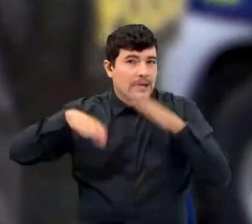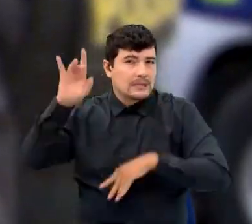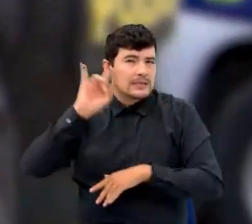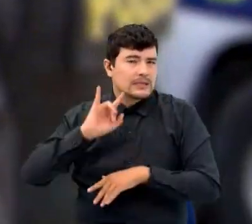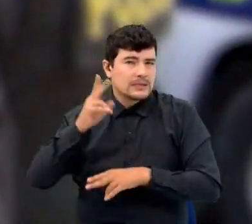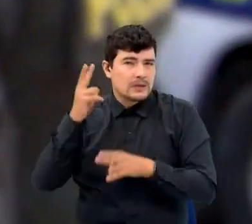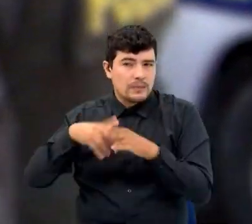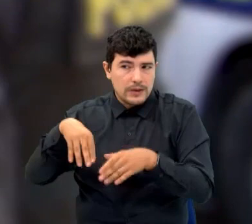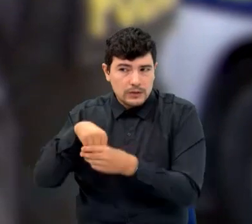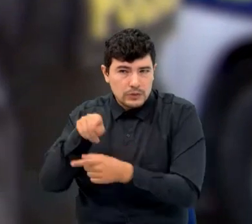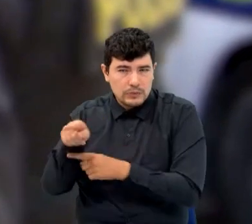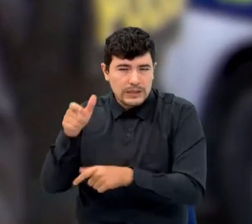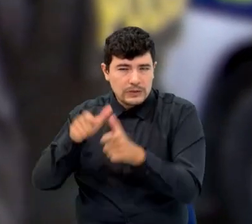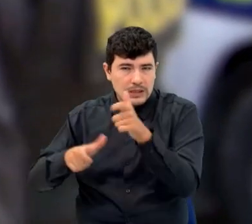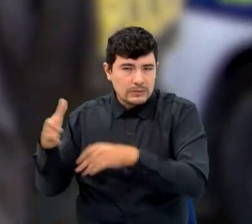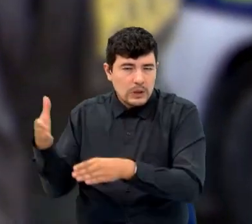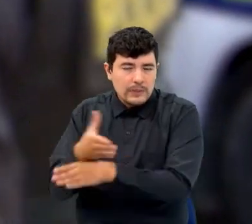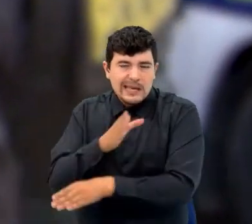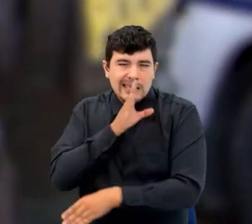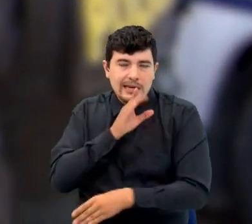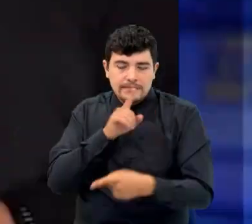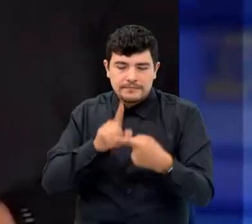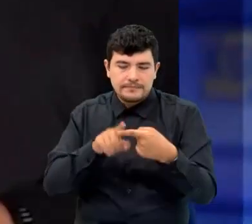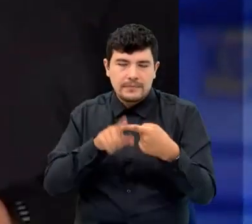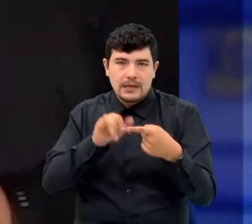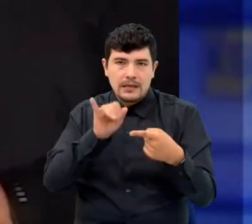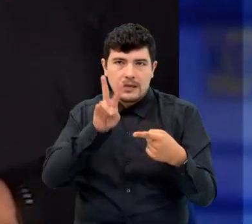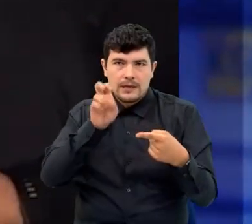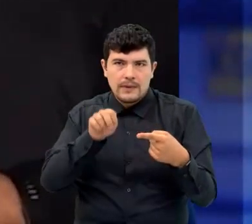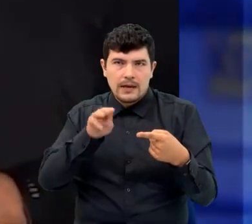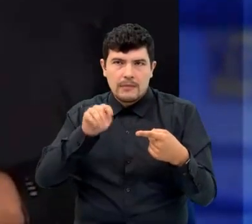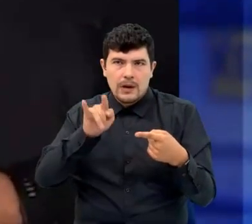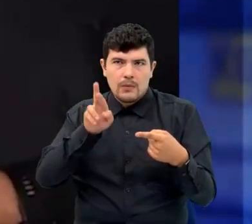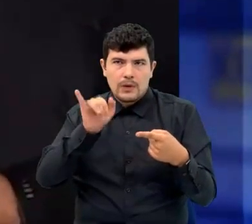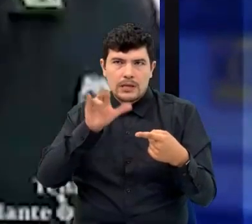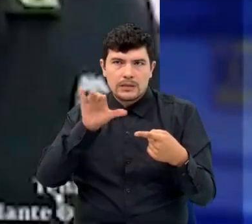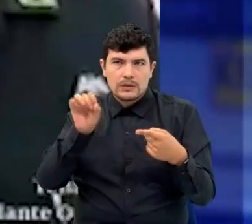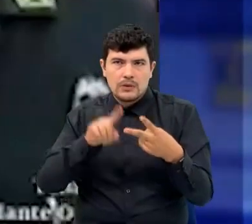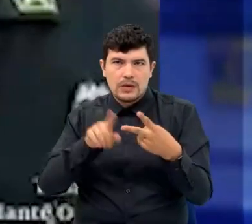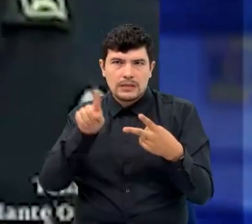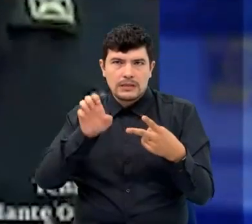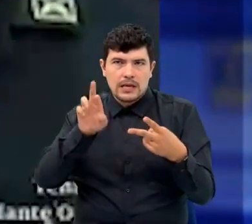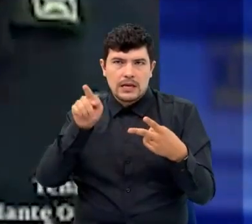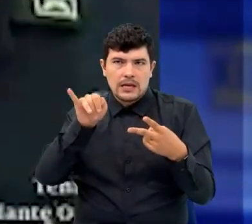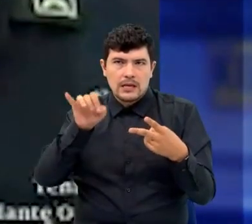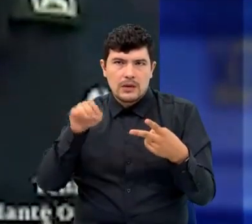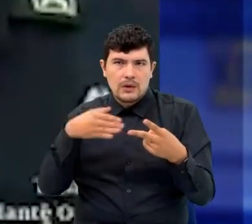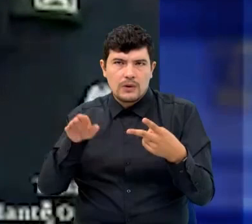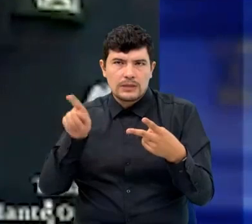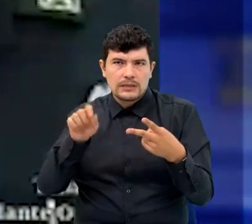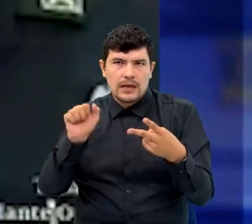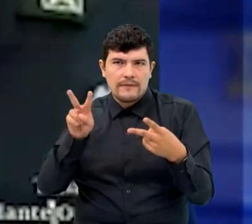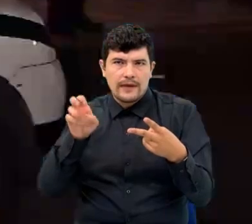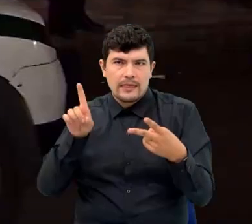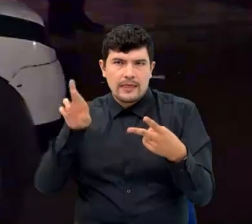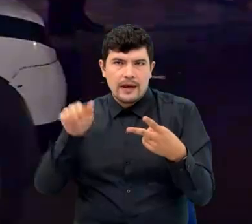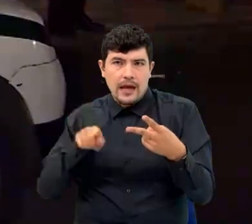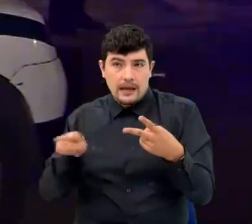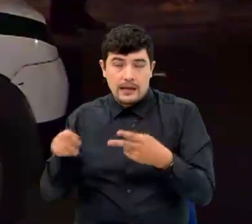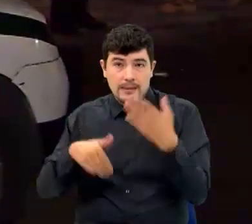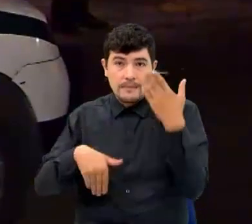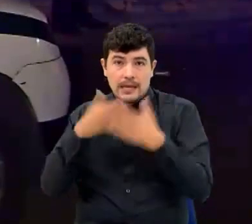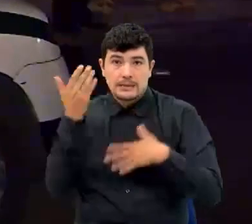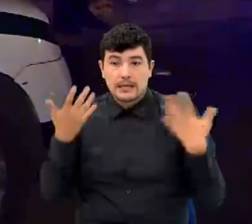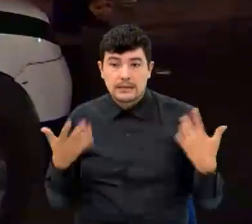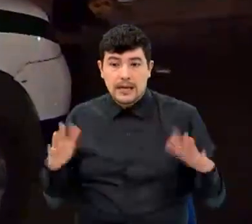dentro del comando de la Policía Metropolitana de Cúcuta son Iván Mauricio Pardo y Sergio Saavedra Mujica. Lo que inició como la celebración del cumpleaños de